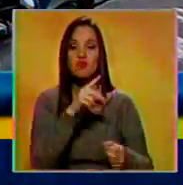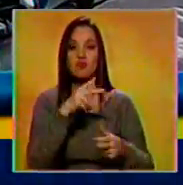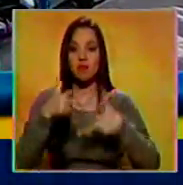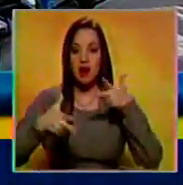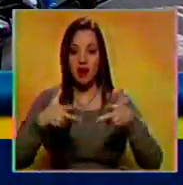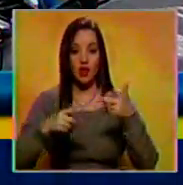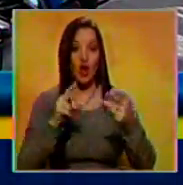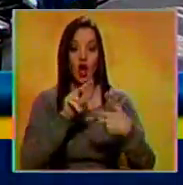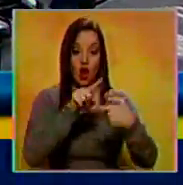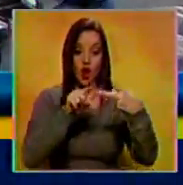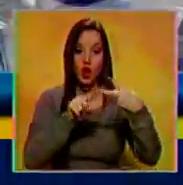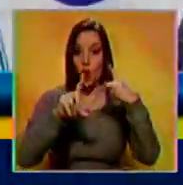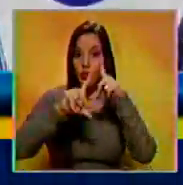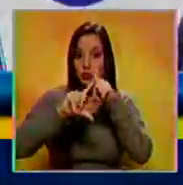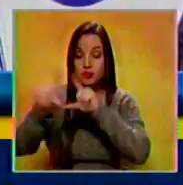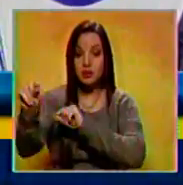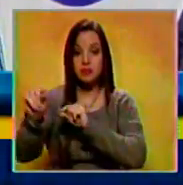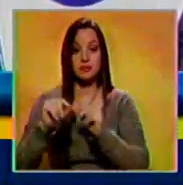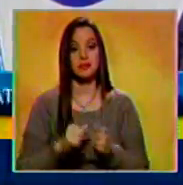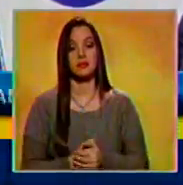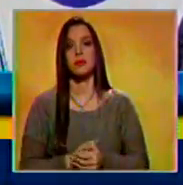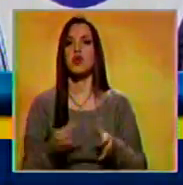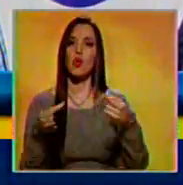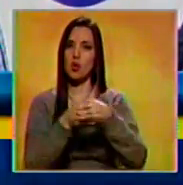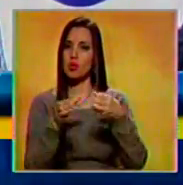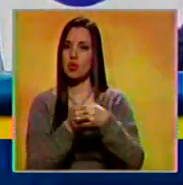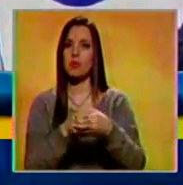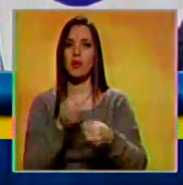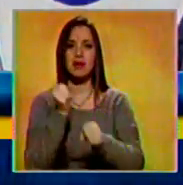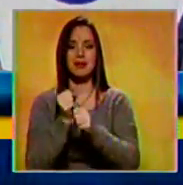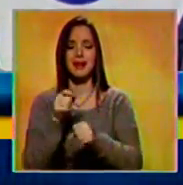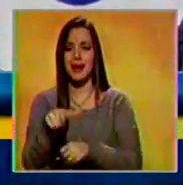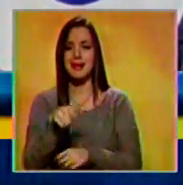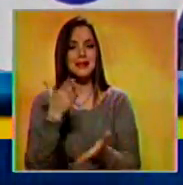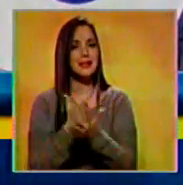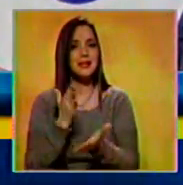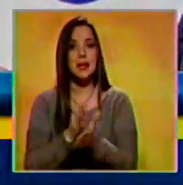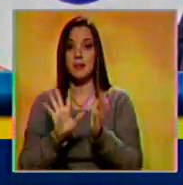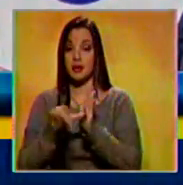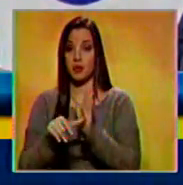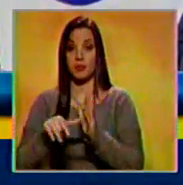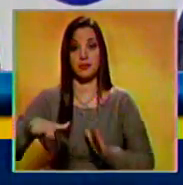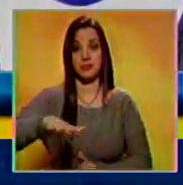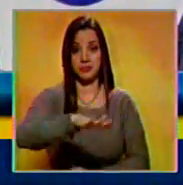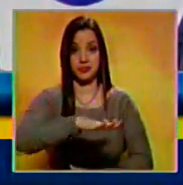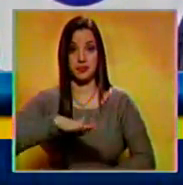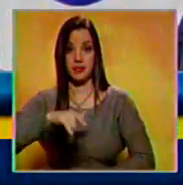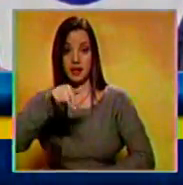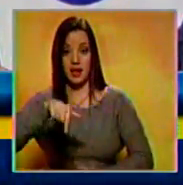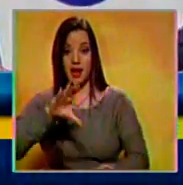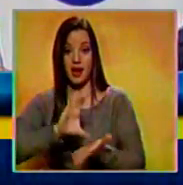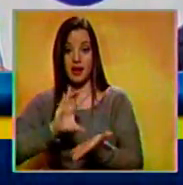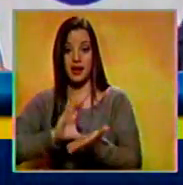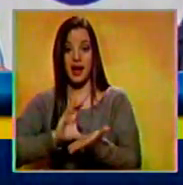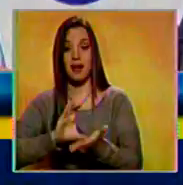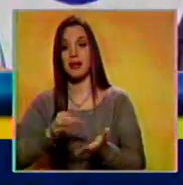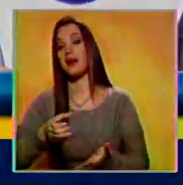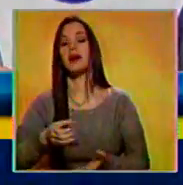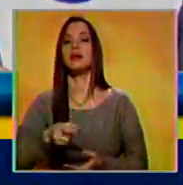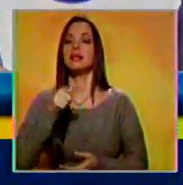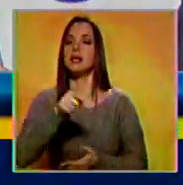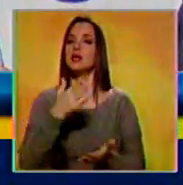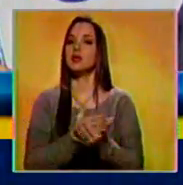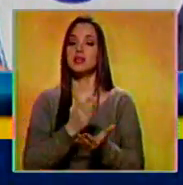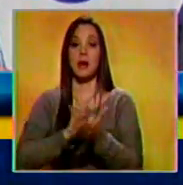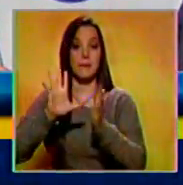que lo acompañaban se dieron a la fuga. Se trata de una banda que viene operando acá en este sector, dedicado al robo